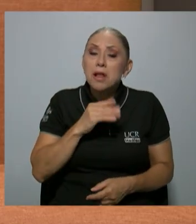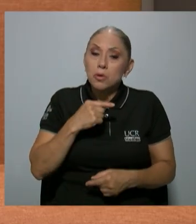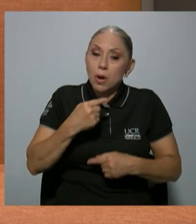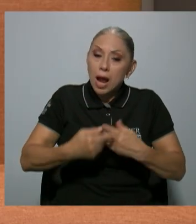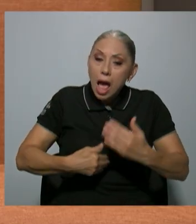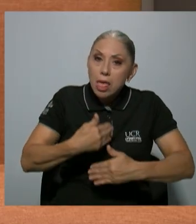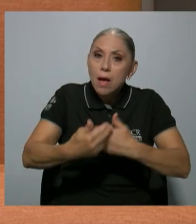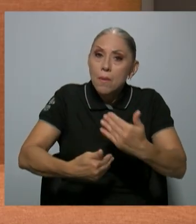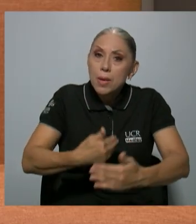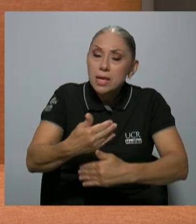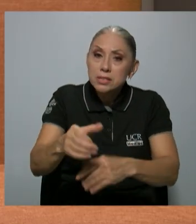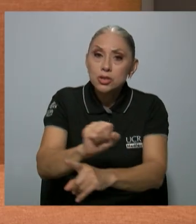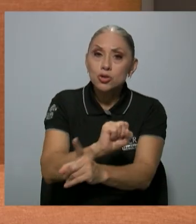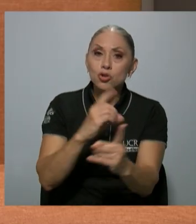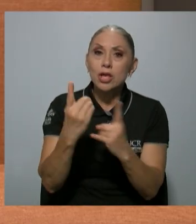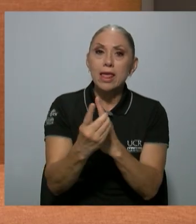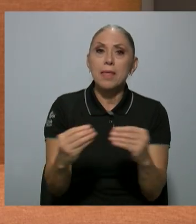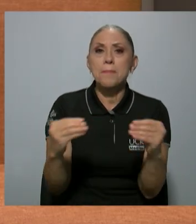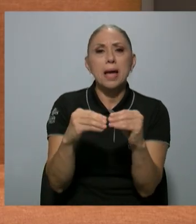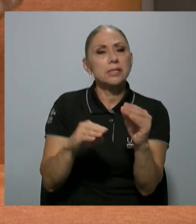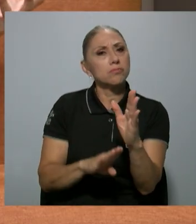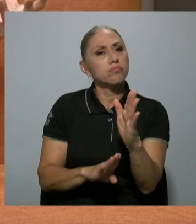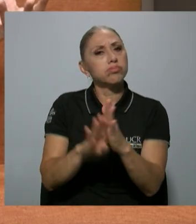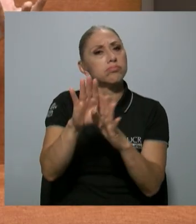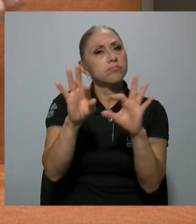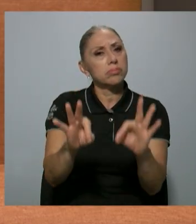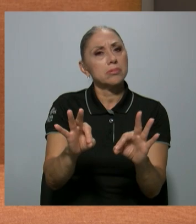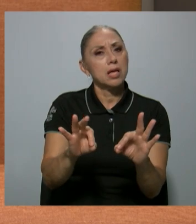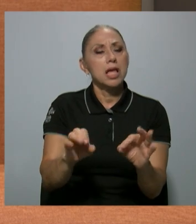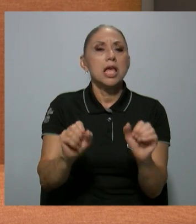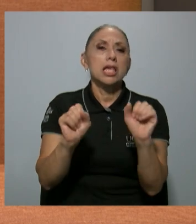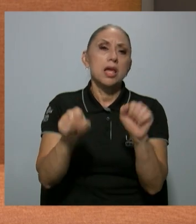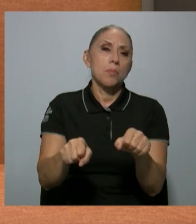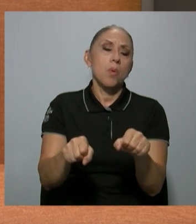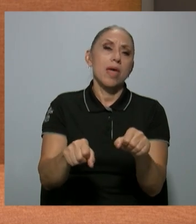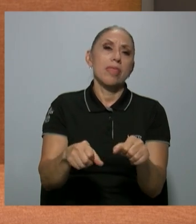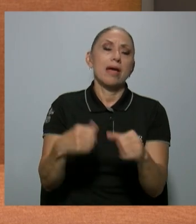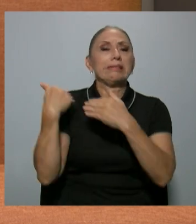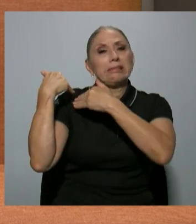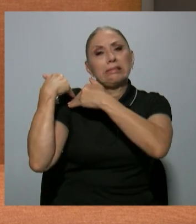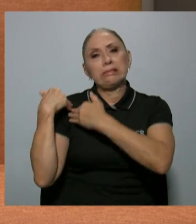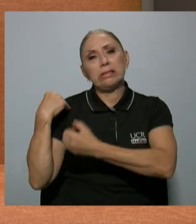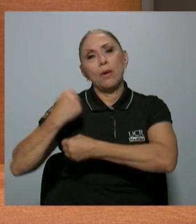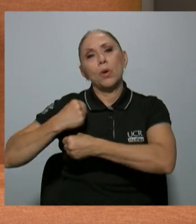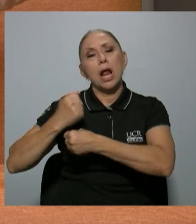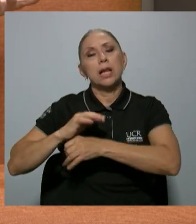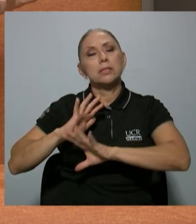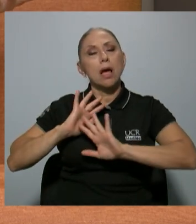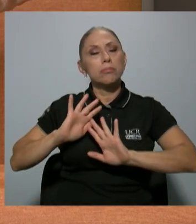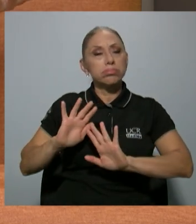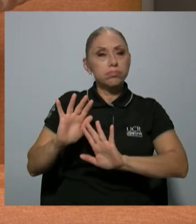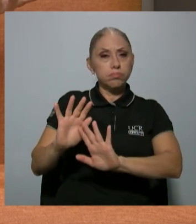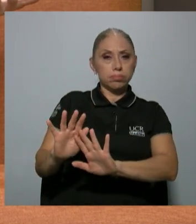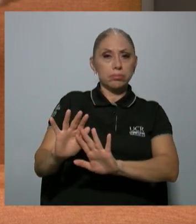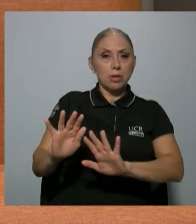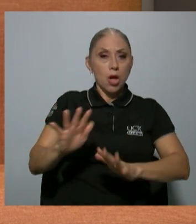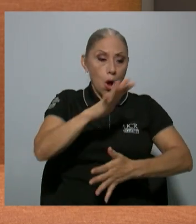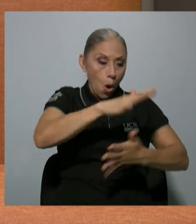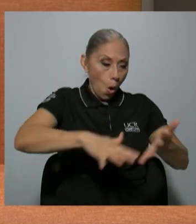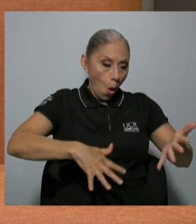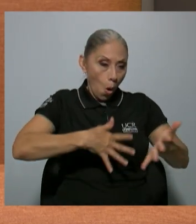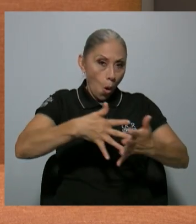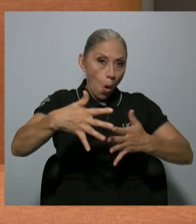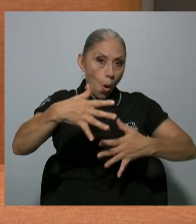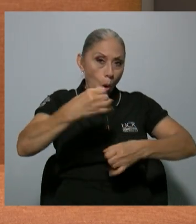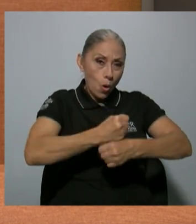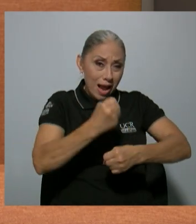más avanzada y que podamos avanzar a menores cargas laborales, a reducción de las jornadas laborales? Si eso es lo que